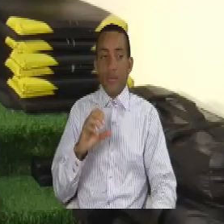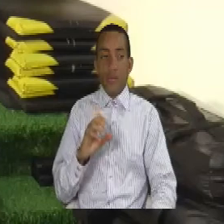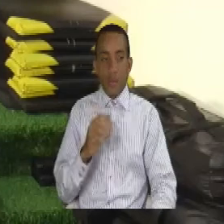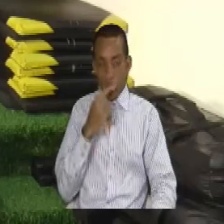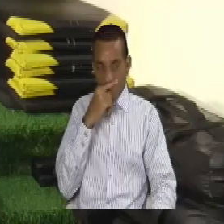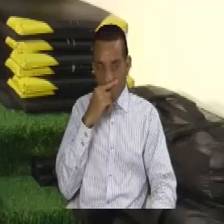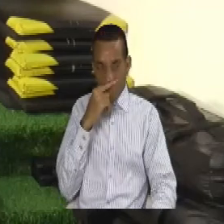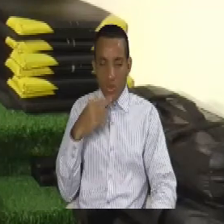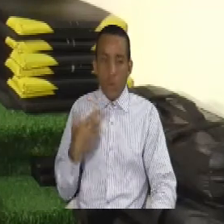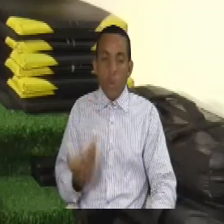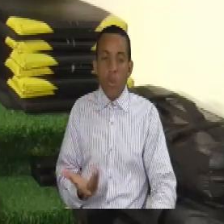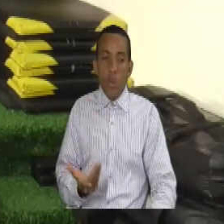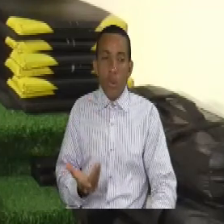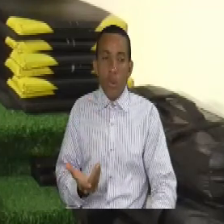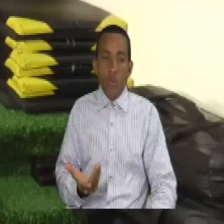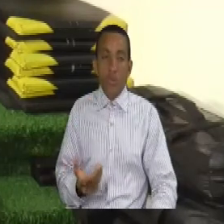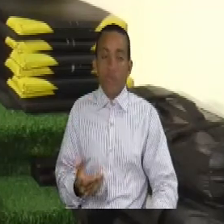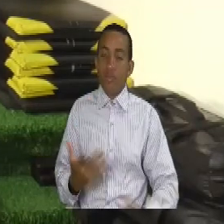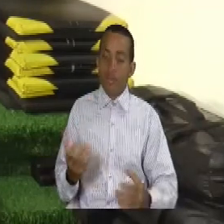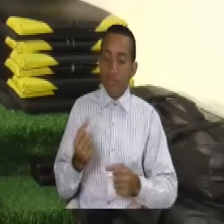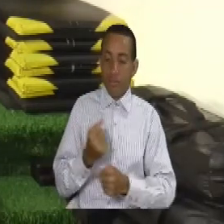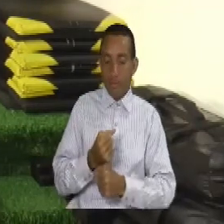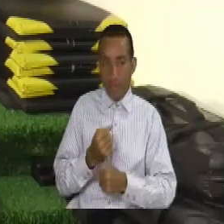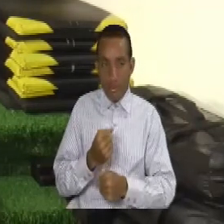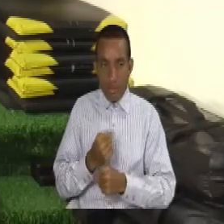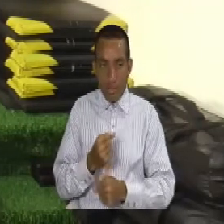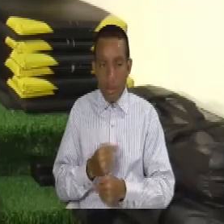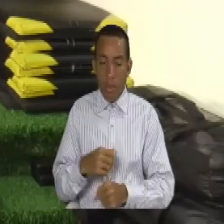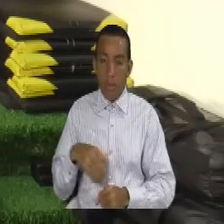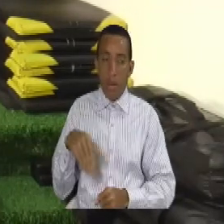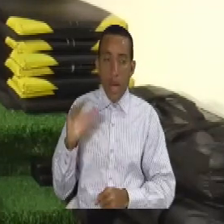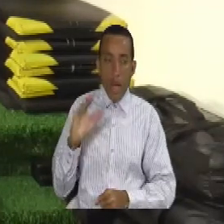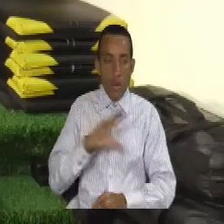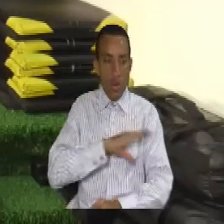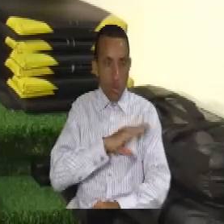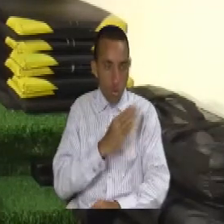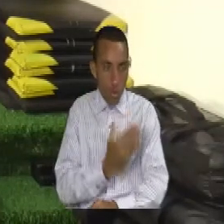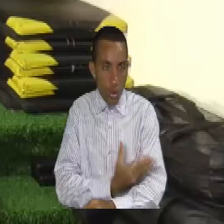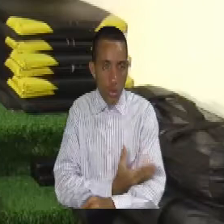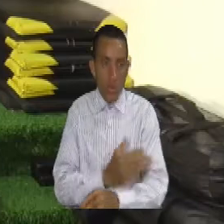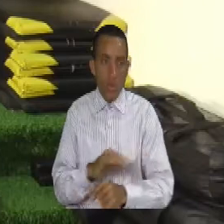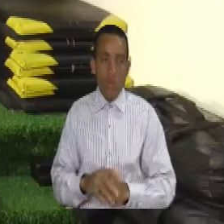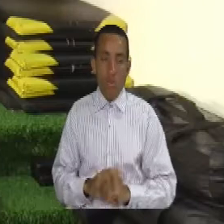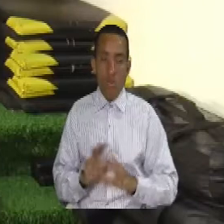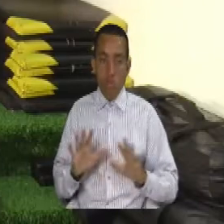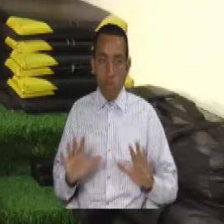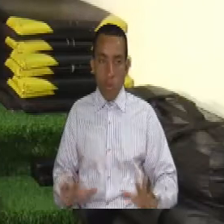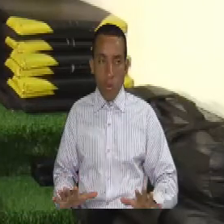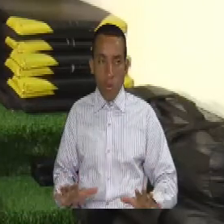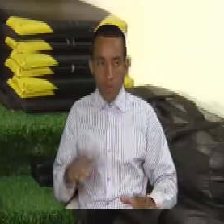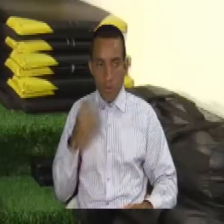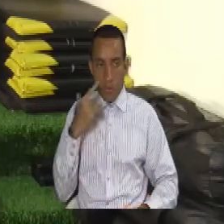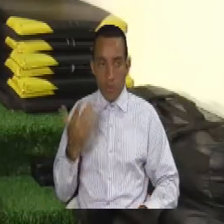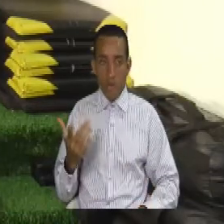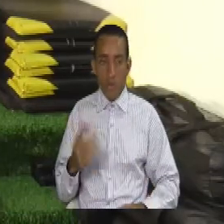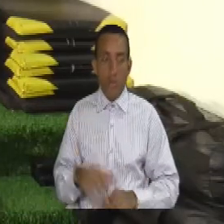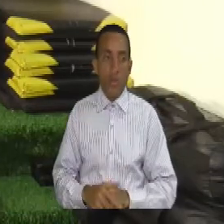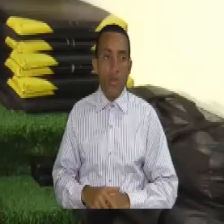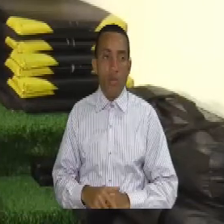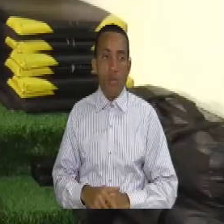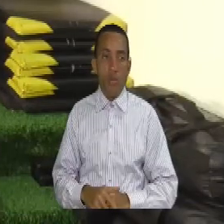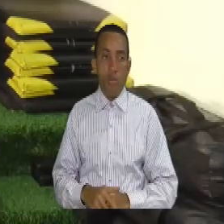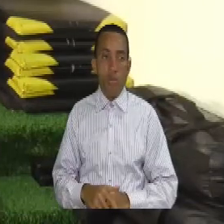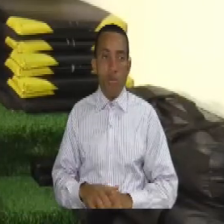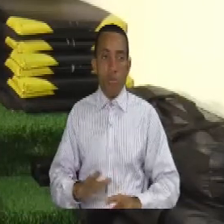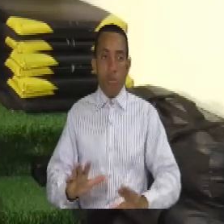puedo complementar? Un trajito con mayor fuerza, con mayor tensión, estático, en isometría. Entonces, ¿qué vamos a hacer? Estiro las